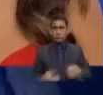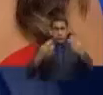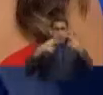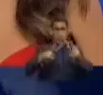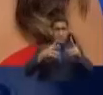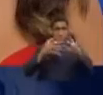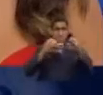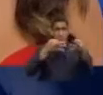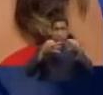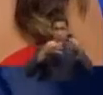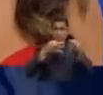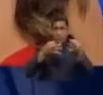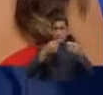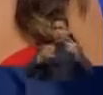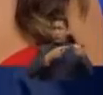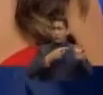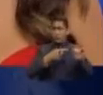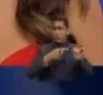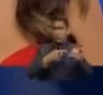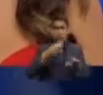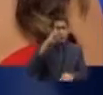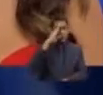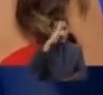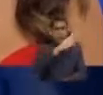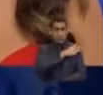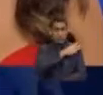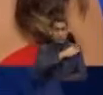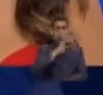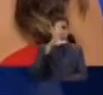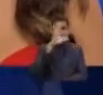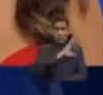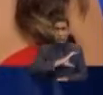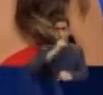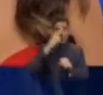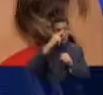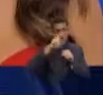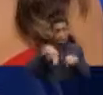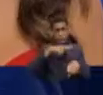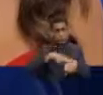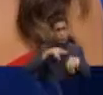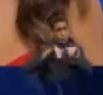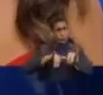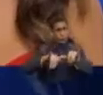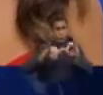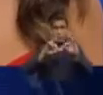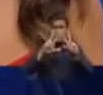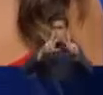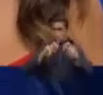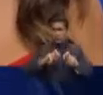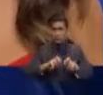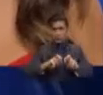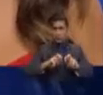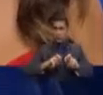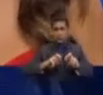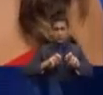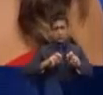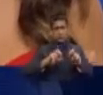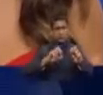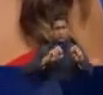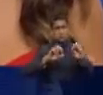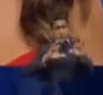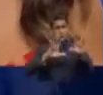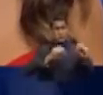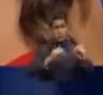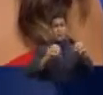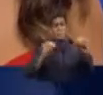Y también les contamos, amigos televidentes, que las Fuerzas Armadas y la Policía Nacional continúan desarticulando las estructuras terroristas. De